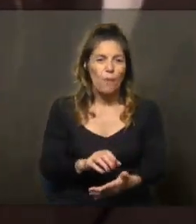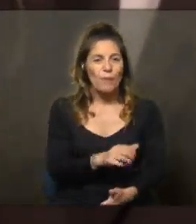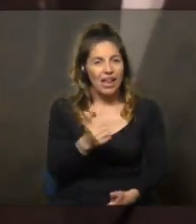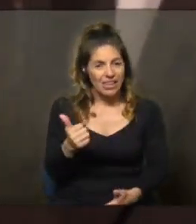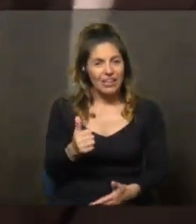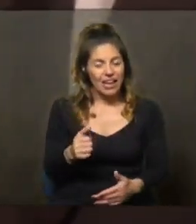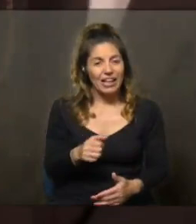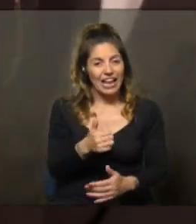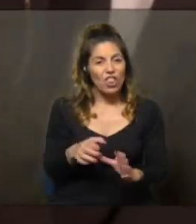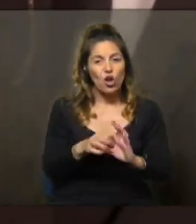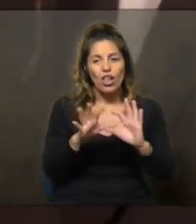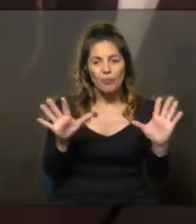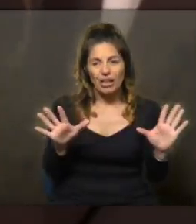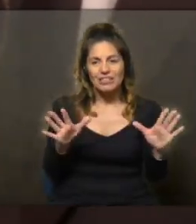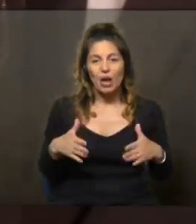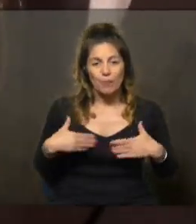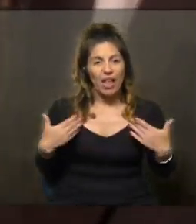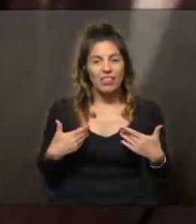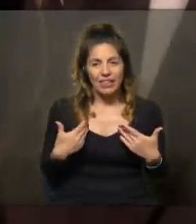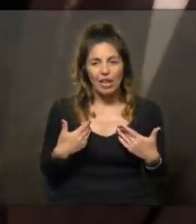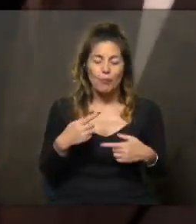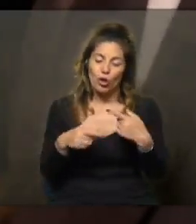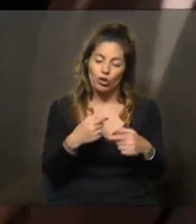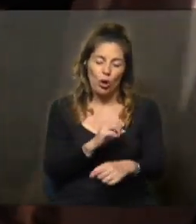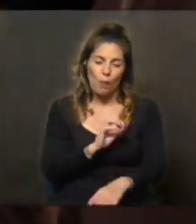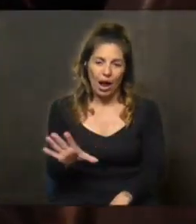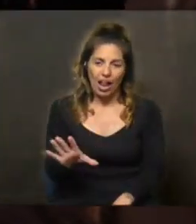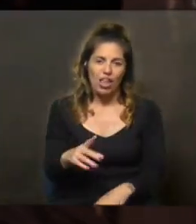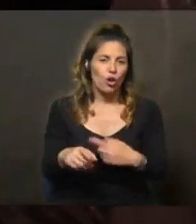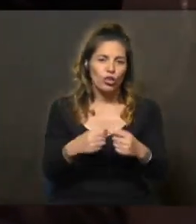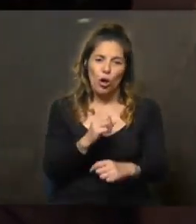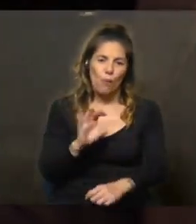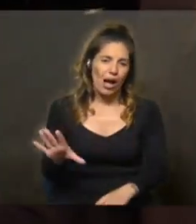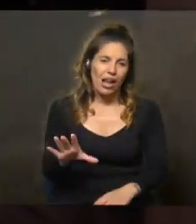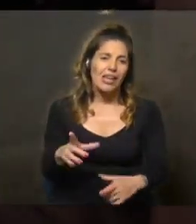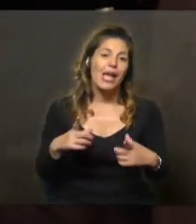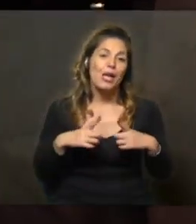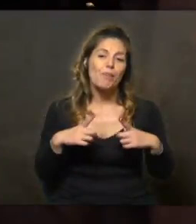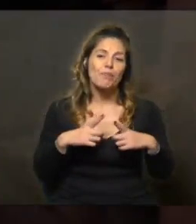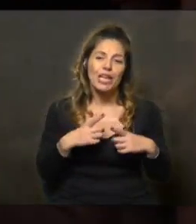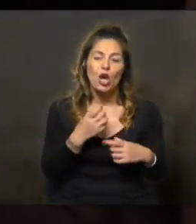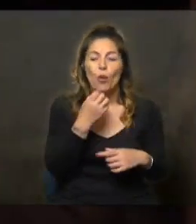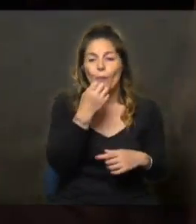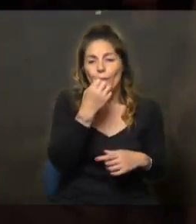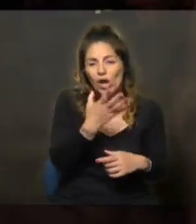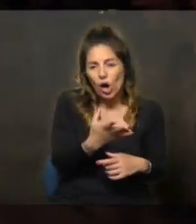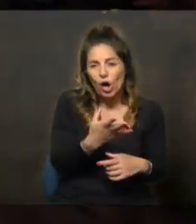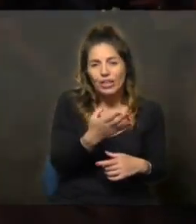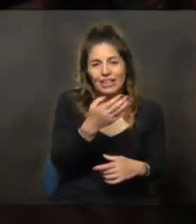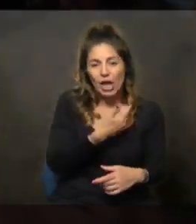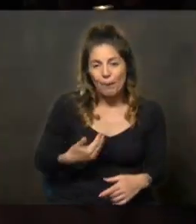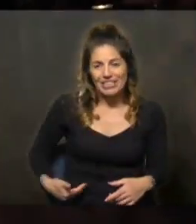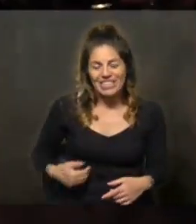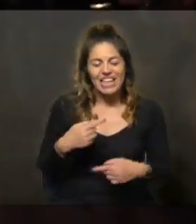democracia pero seguimos seguimos mal o sea seguimos mal Espero que con la mejor esta presidencia que